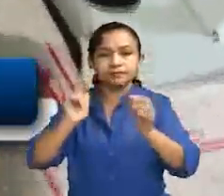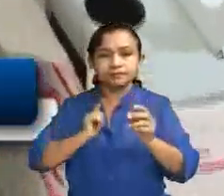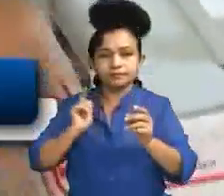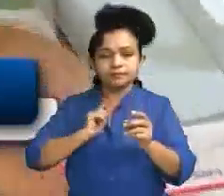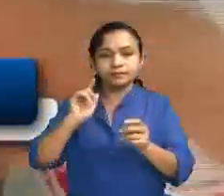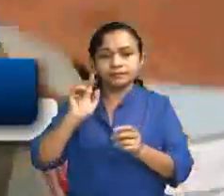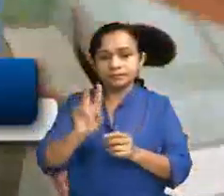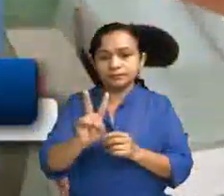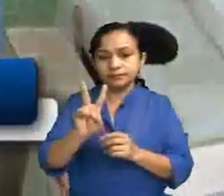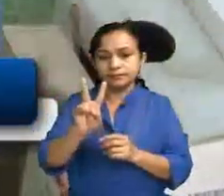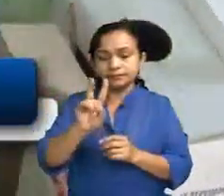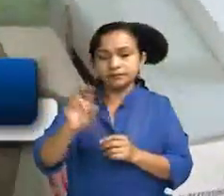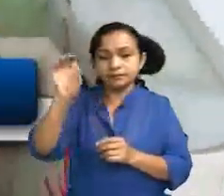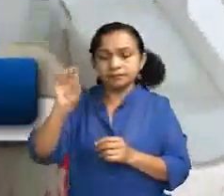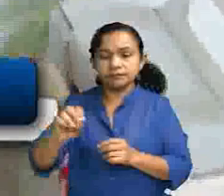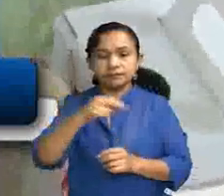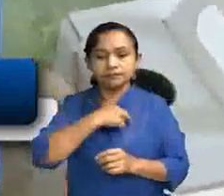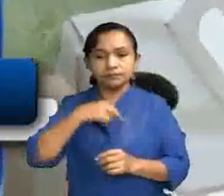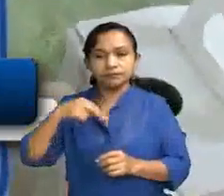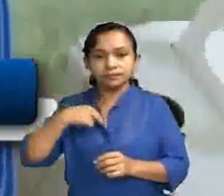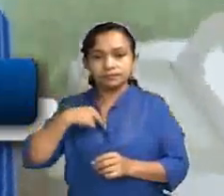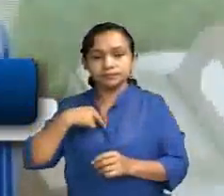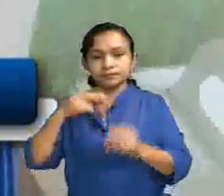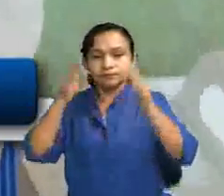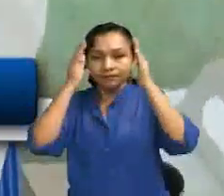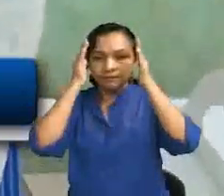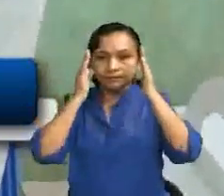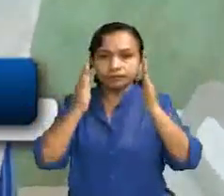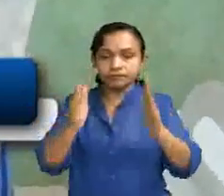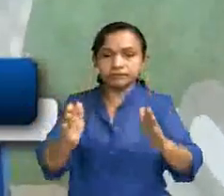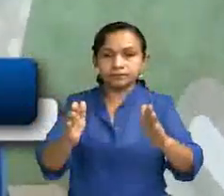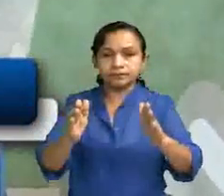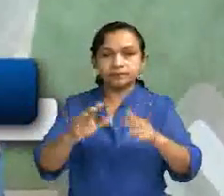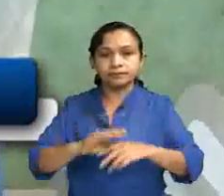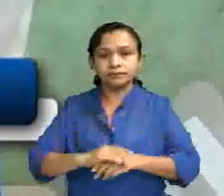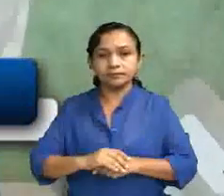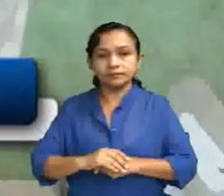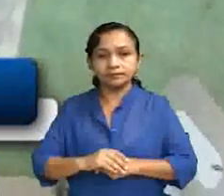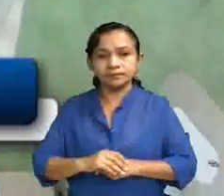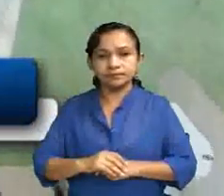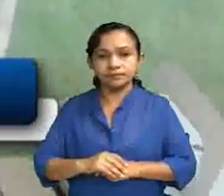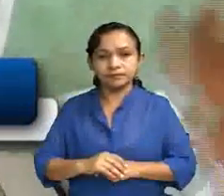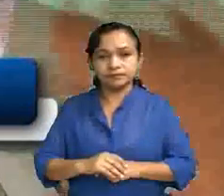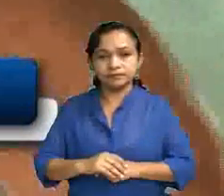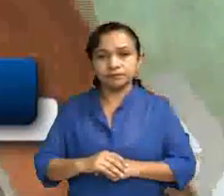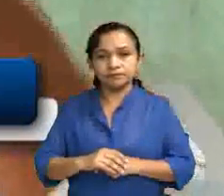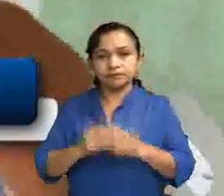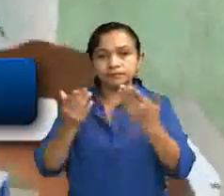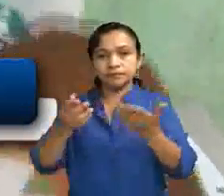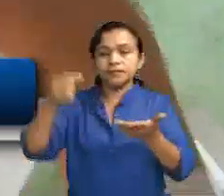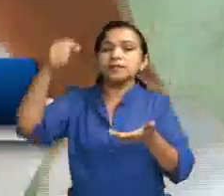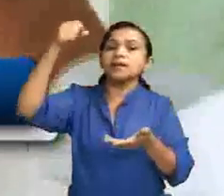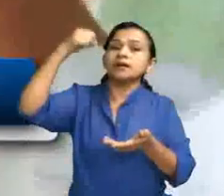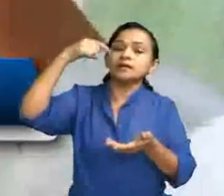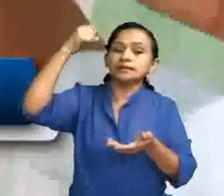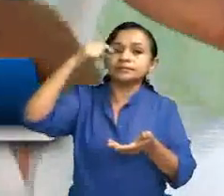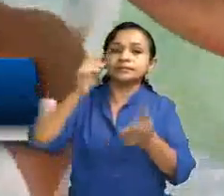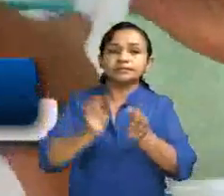otro 2% que hace falta para que haya una cobertura total del esquema de vacuna y